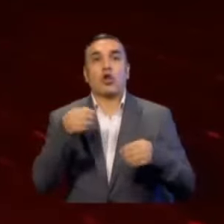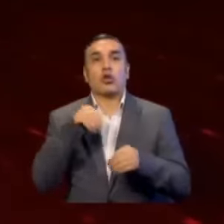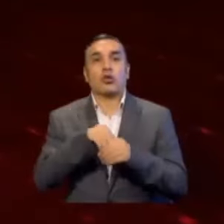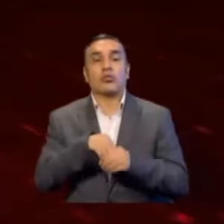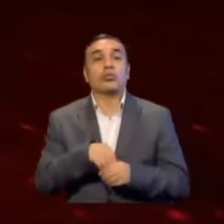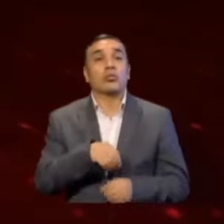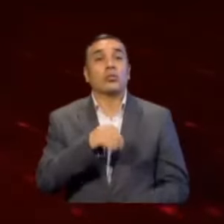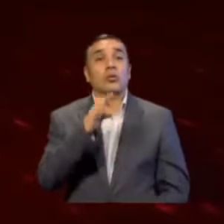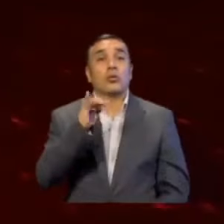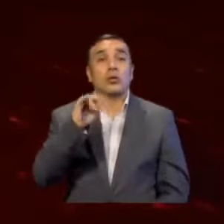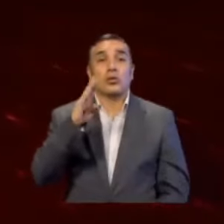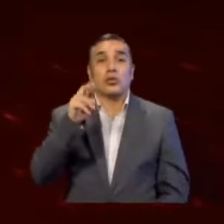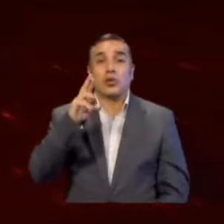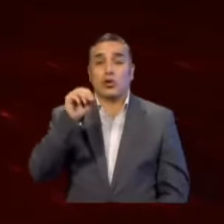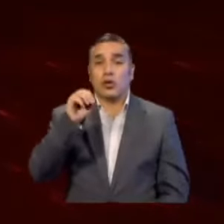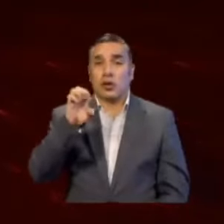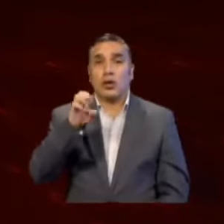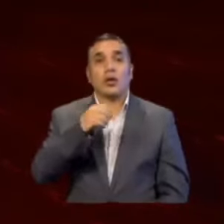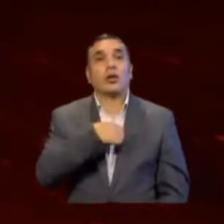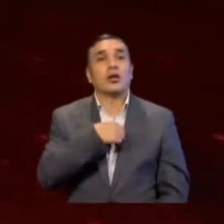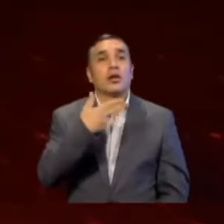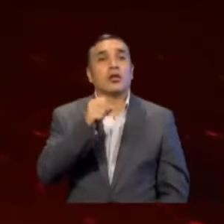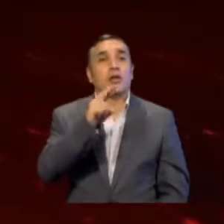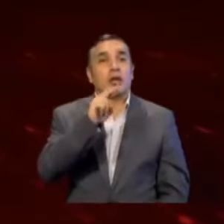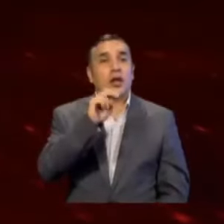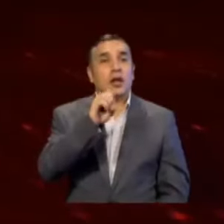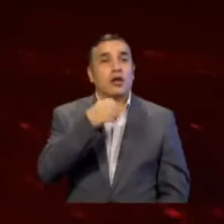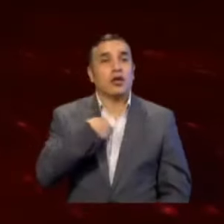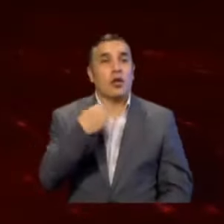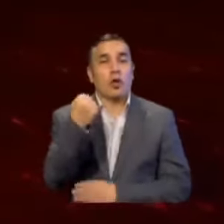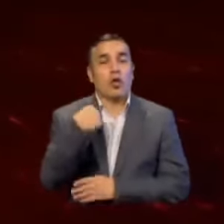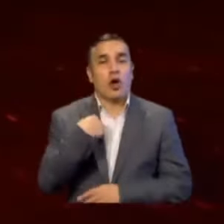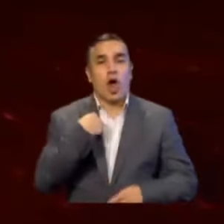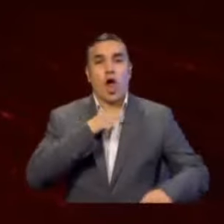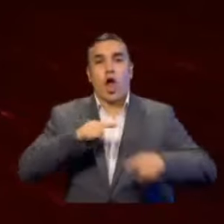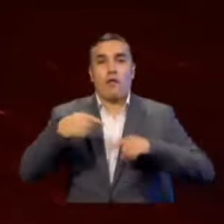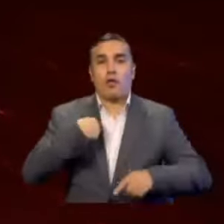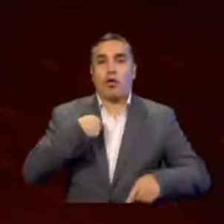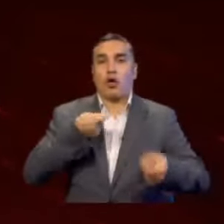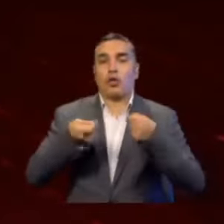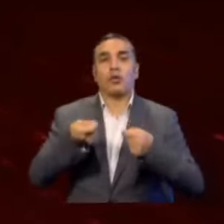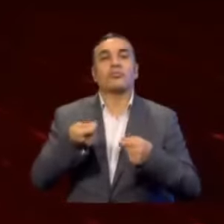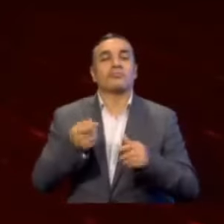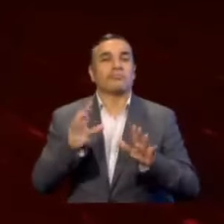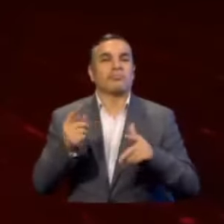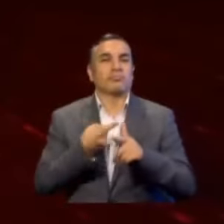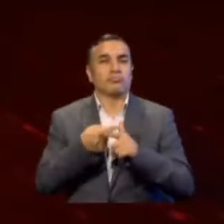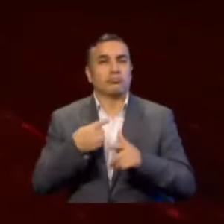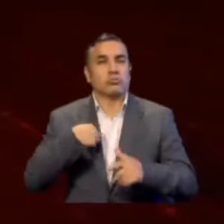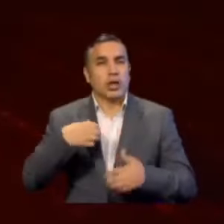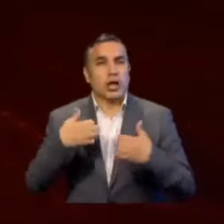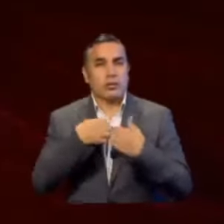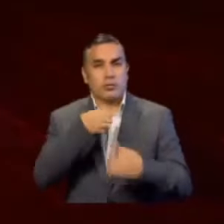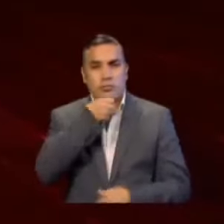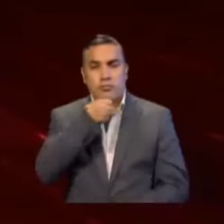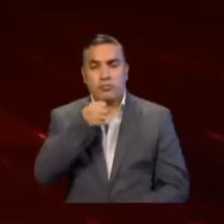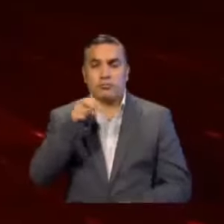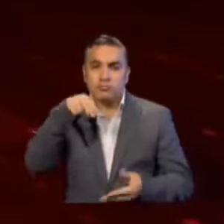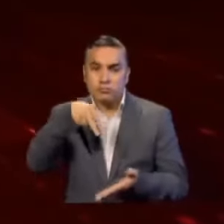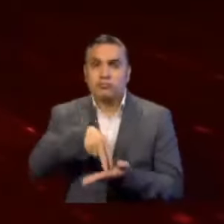y los Choneros, que buscan, como siempre, imponer su poder. Nuestros equipos están ahí, así que estén muy pendientes porque en pocos minutos